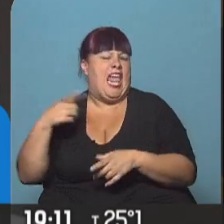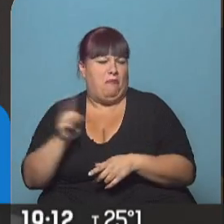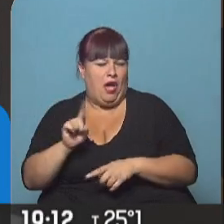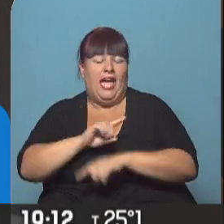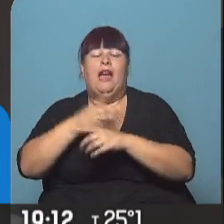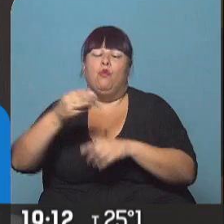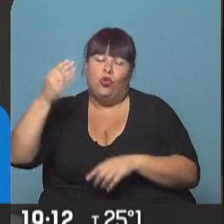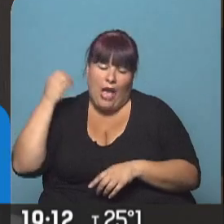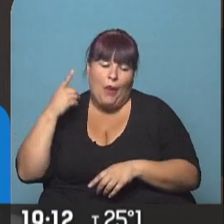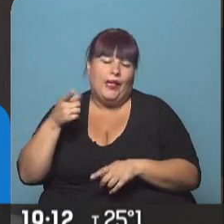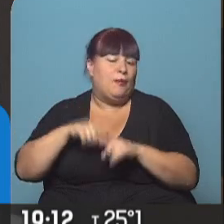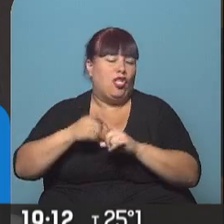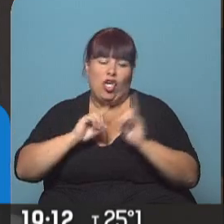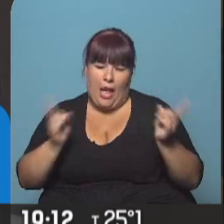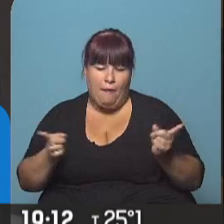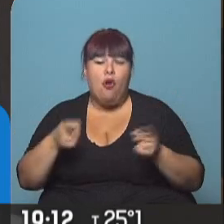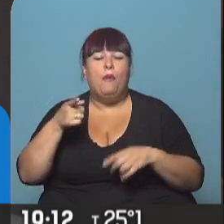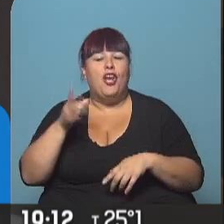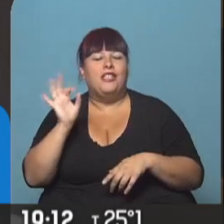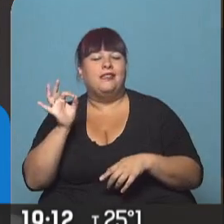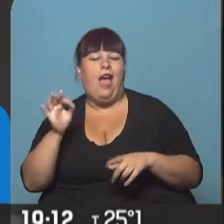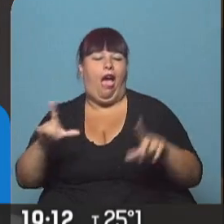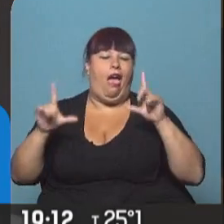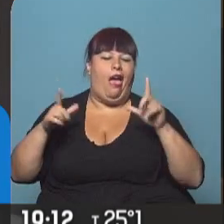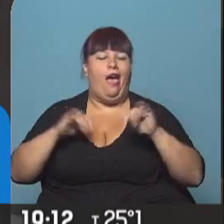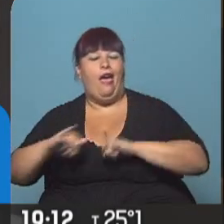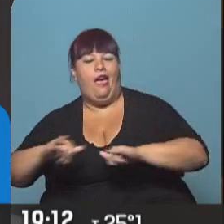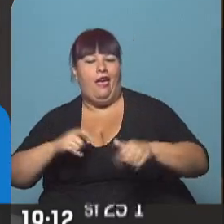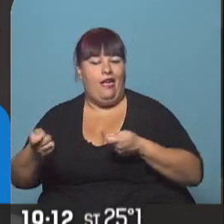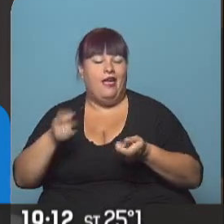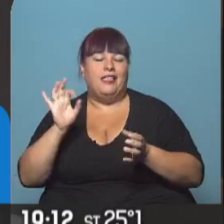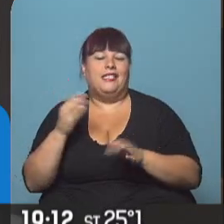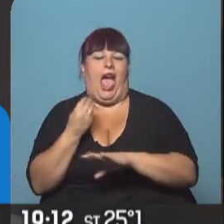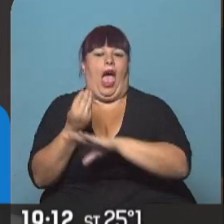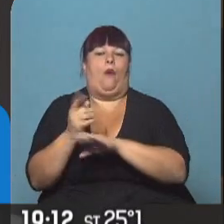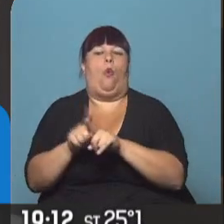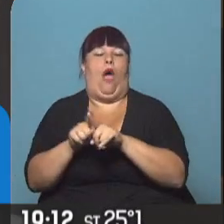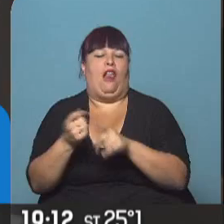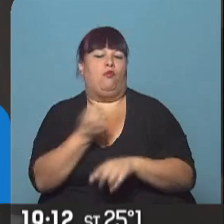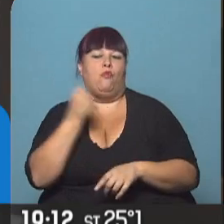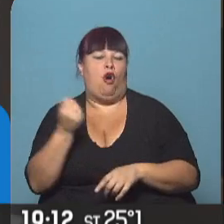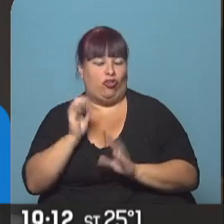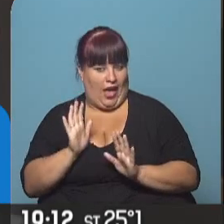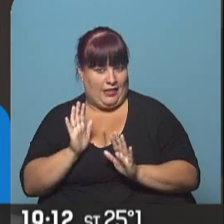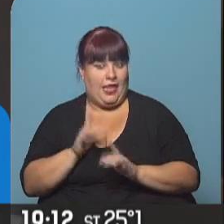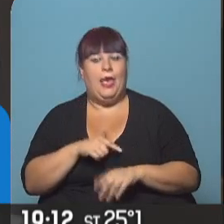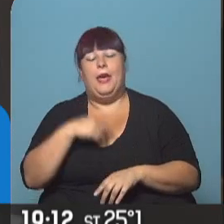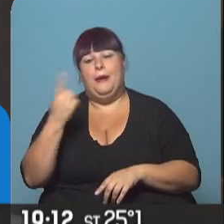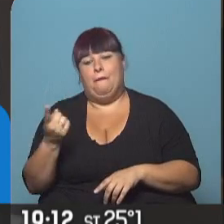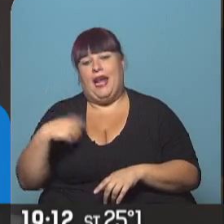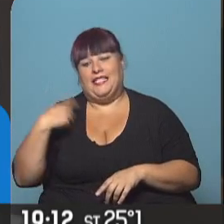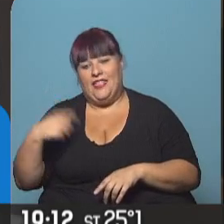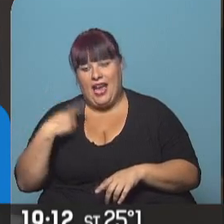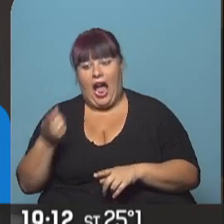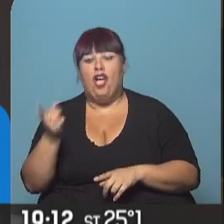y muchas veces tampoco en lo político, pero es alguien que ha sabido venderse muy bien y posicionarse como alguien de vital importancia, tanto para el